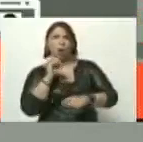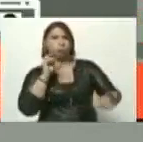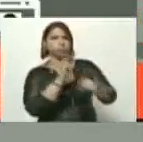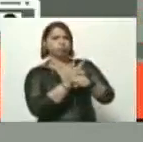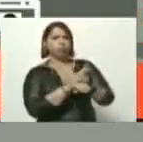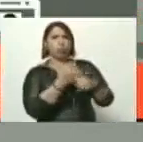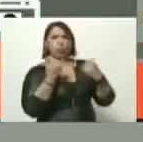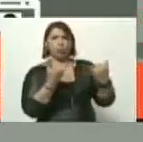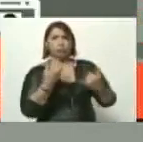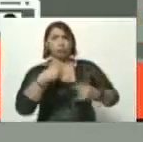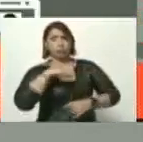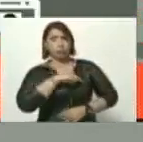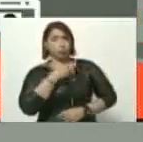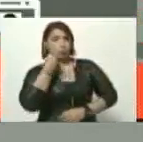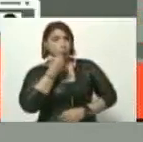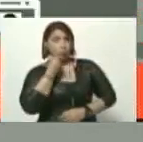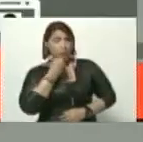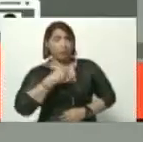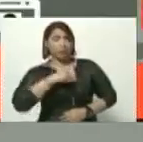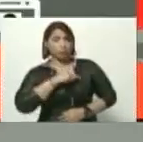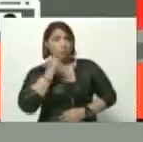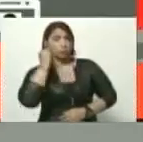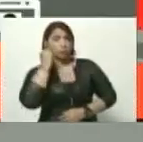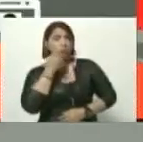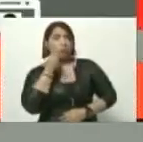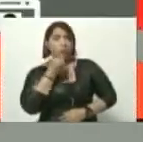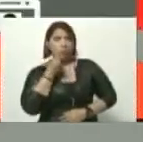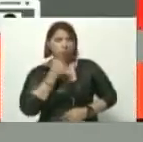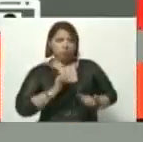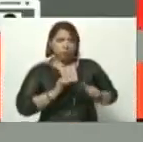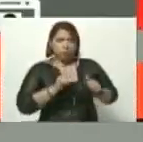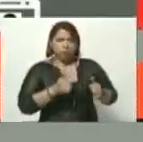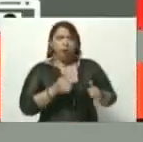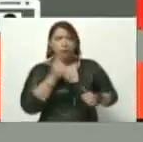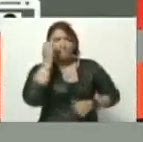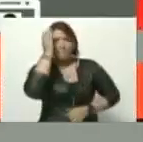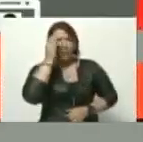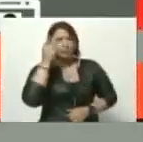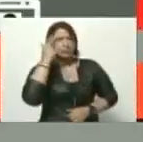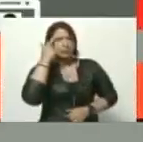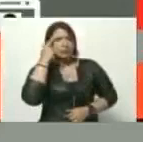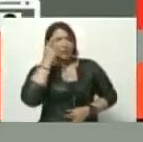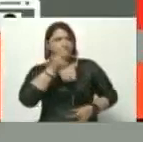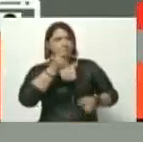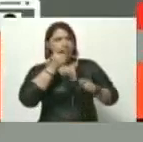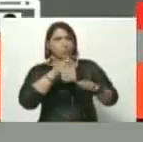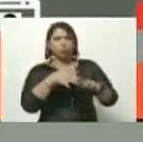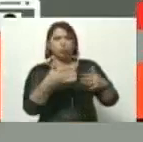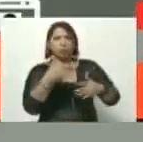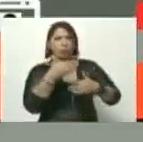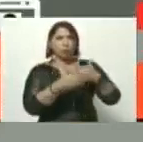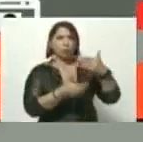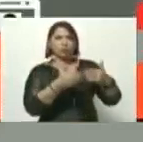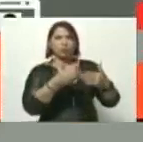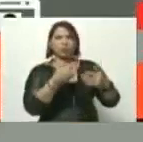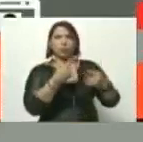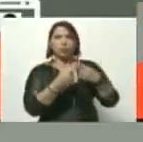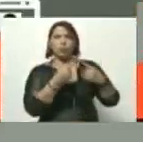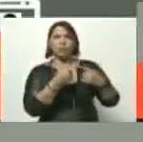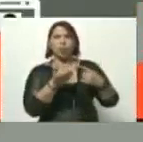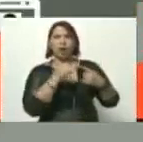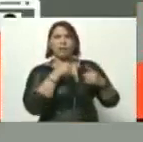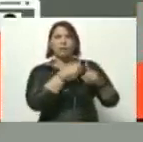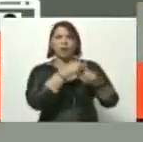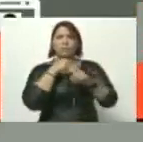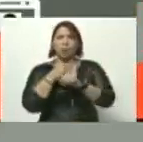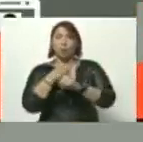momento de que nuestras juventudes, que nuestras mujeres jóvenes comiencen a concientizar cuándo en esos procesos de noviazgo son agredidas.